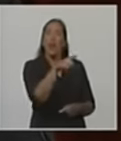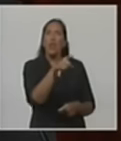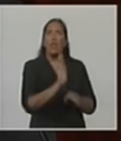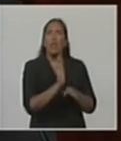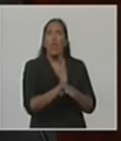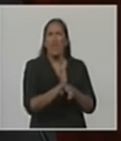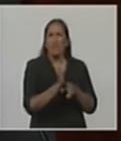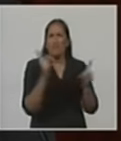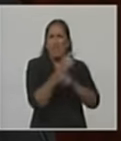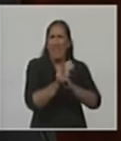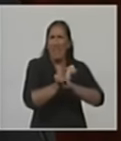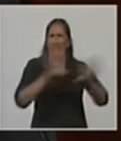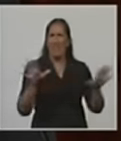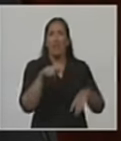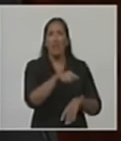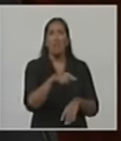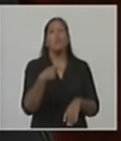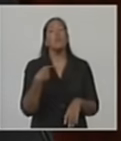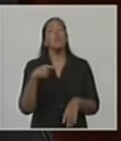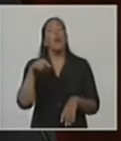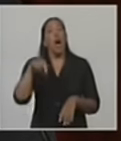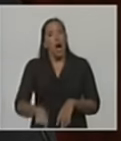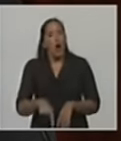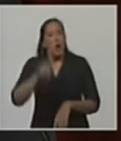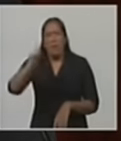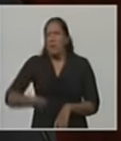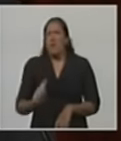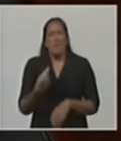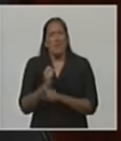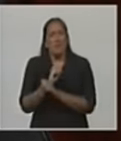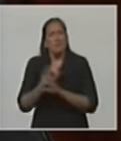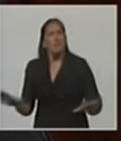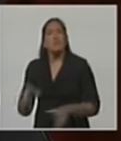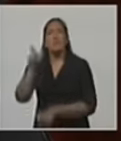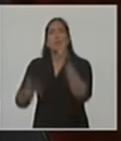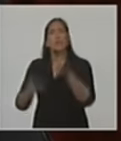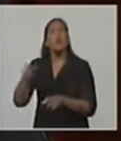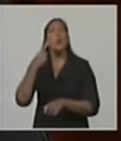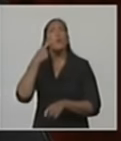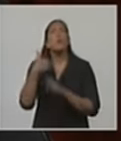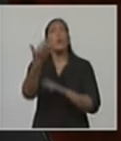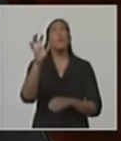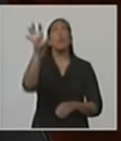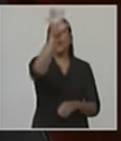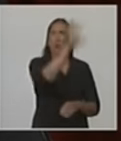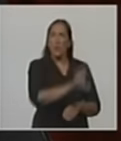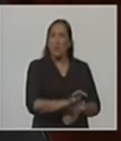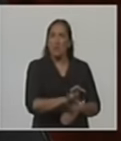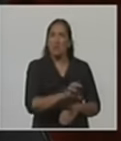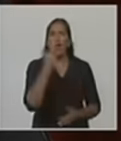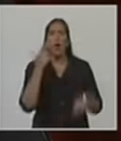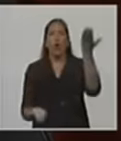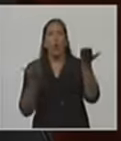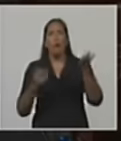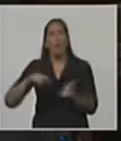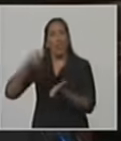cada provincia, generando una profunda injusticia hacia alguien que vivía en el interior respecto a los que vivían en el